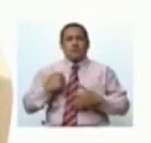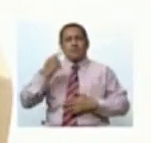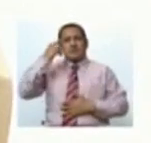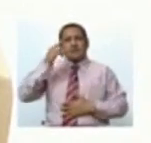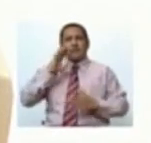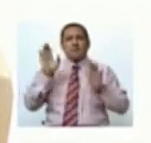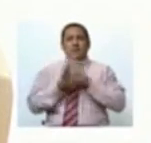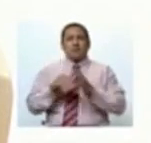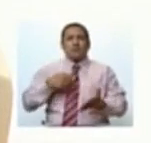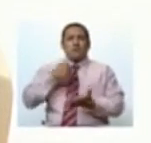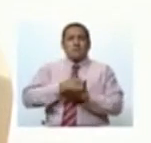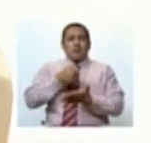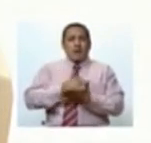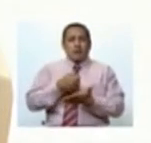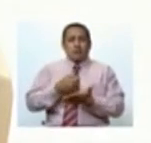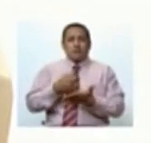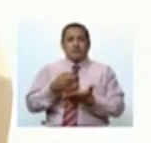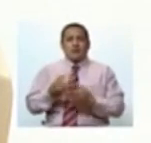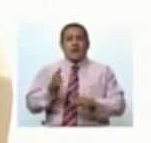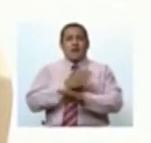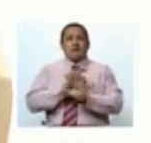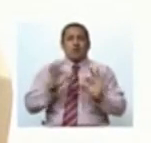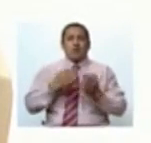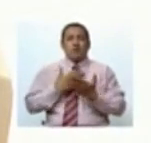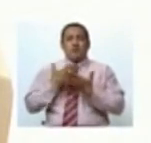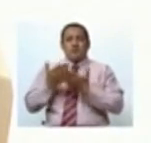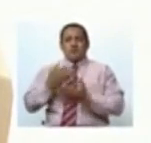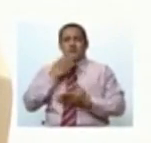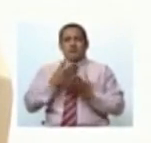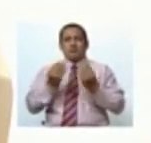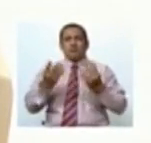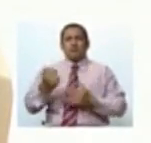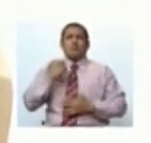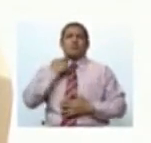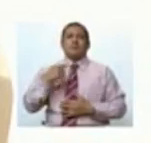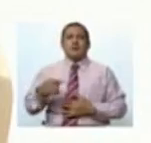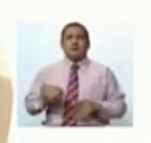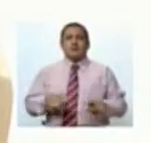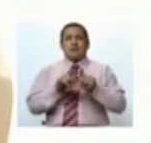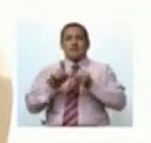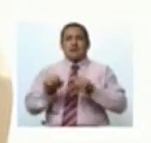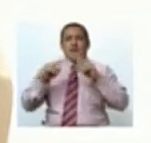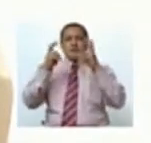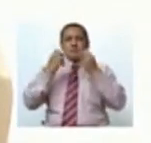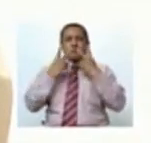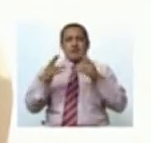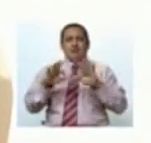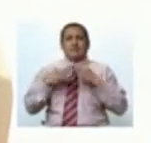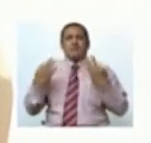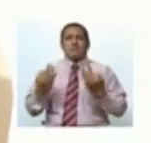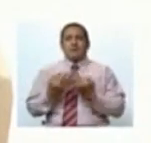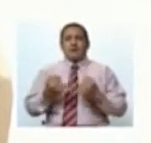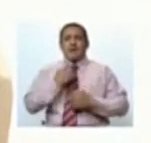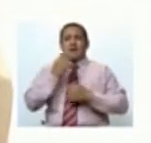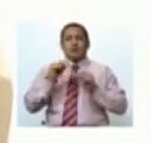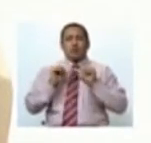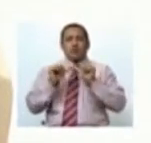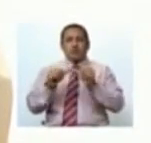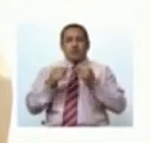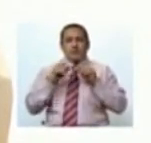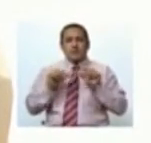podemos pensar que las indemnizaciones, ¿no? O la prueba del daño en el ámbito, por ejemplo, de familia,